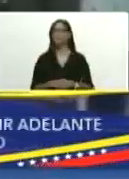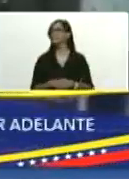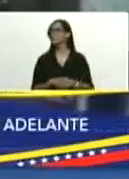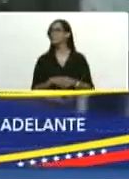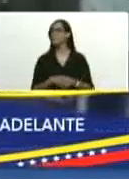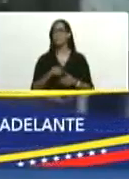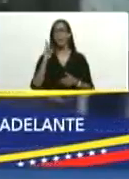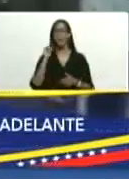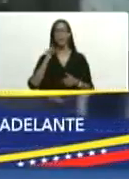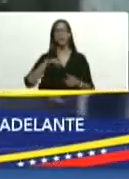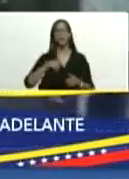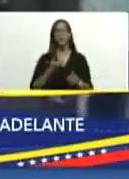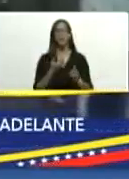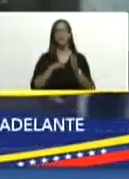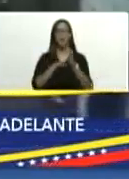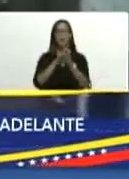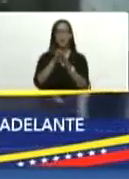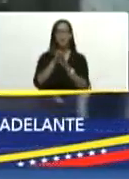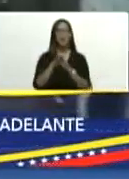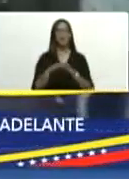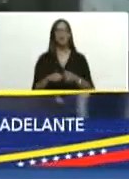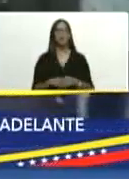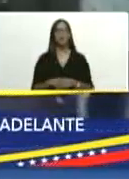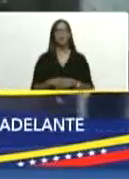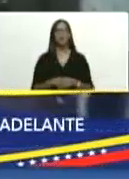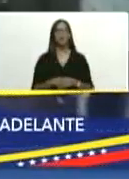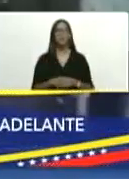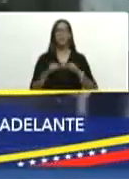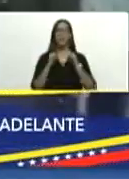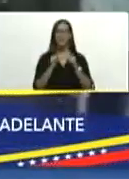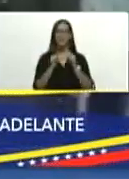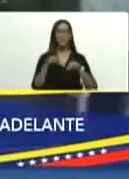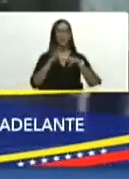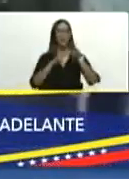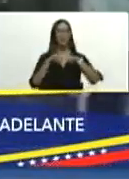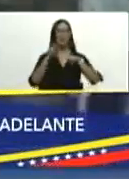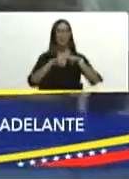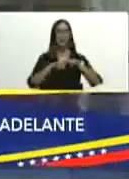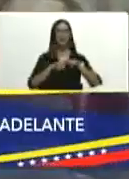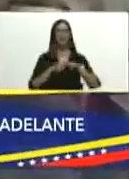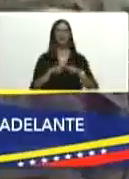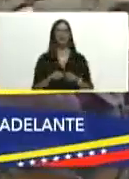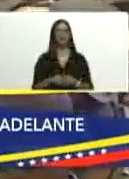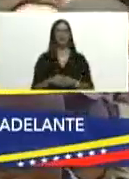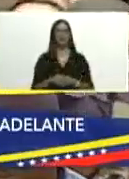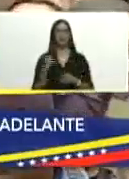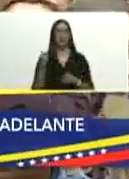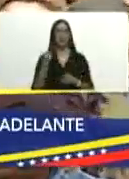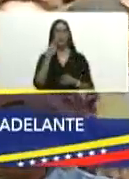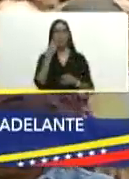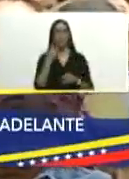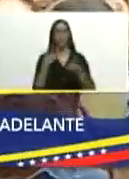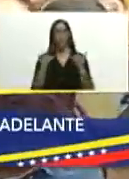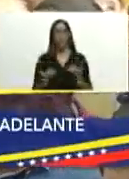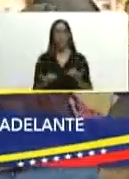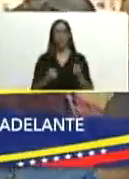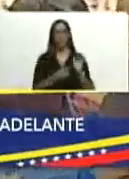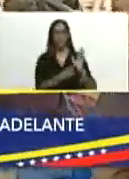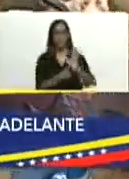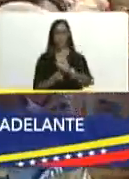seguir avanzando para seguir construyendo como vimos ahora en la